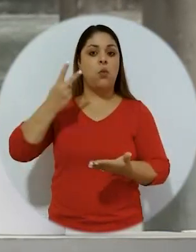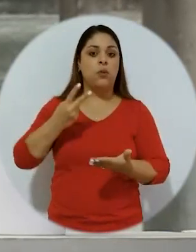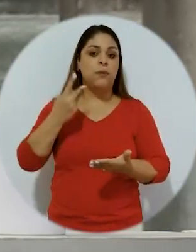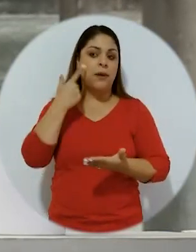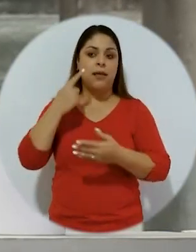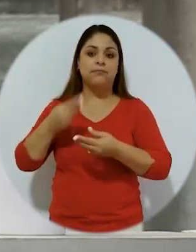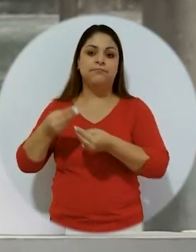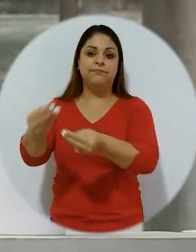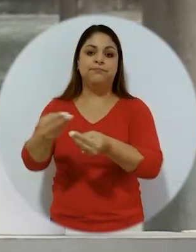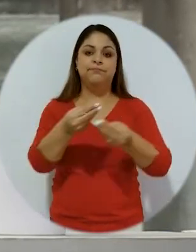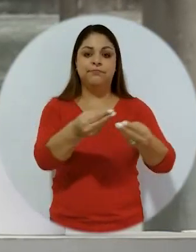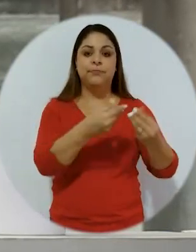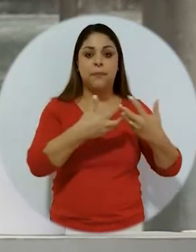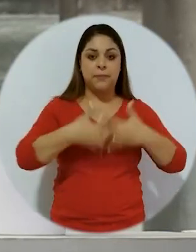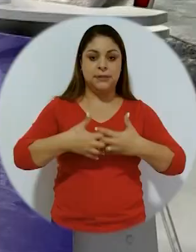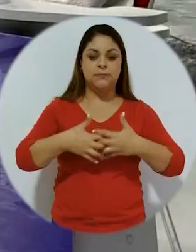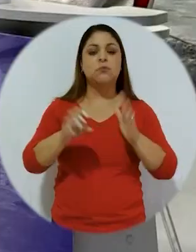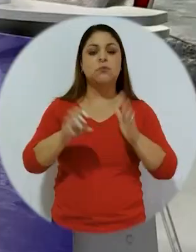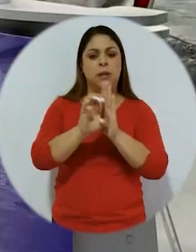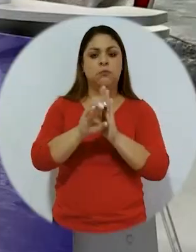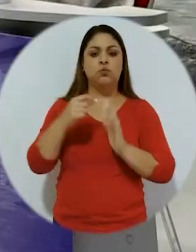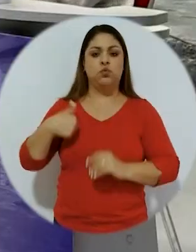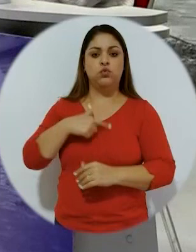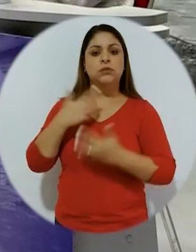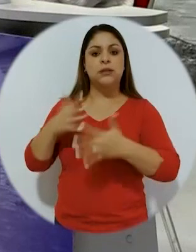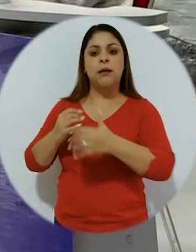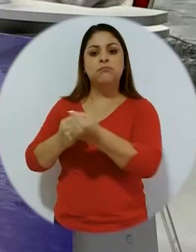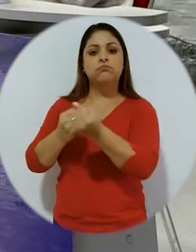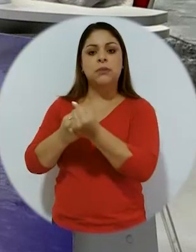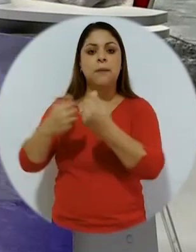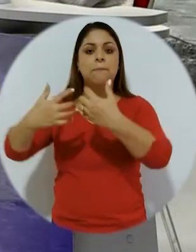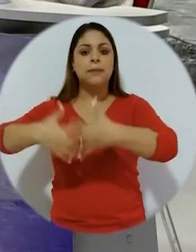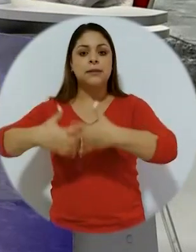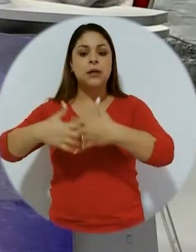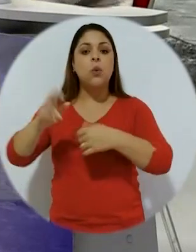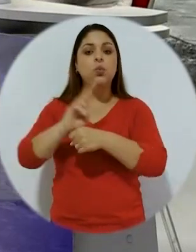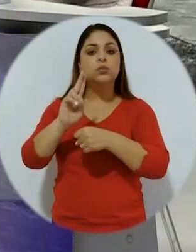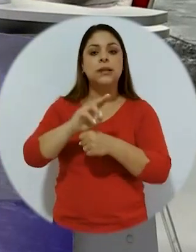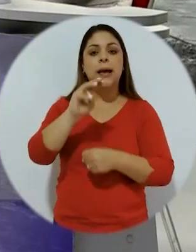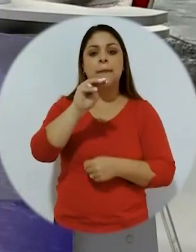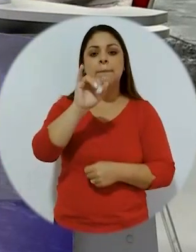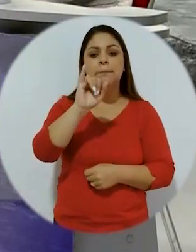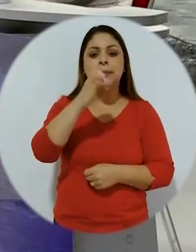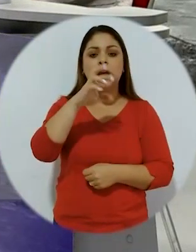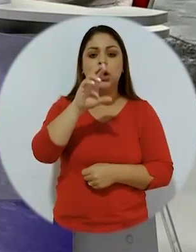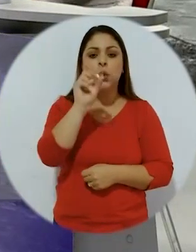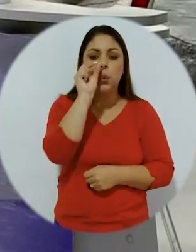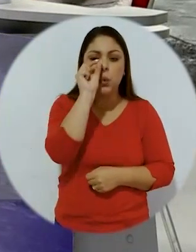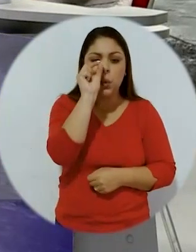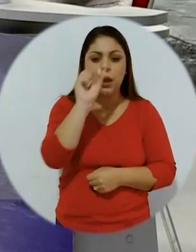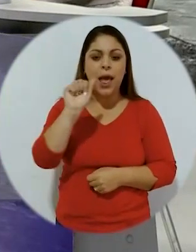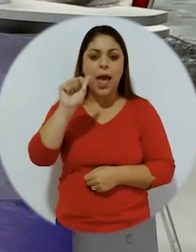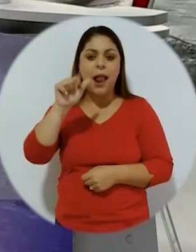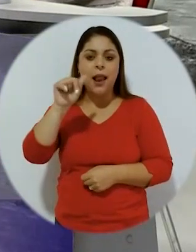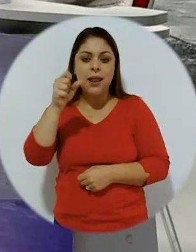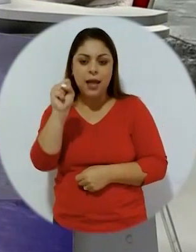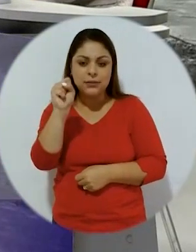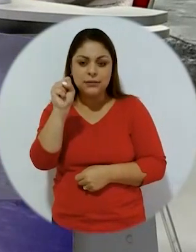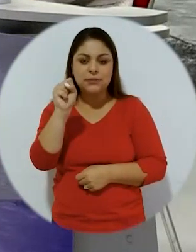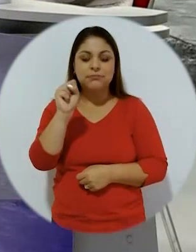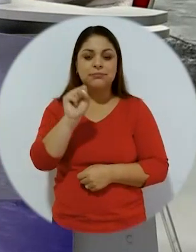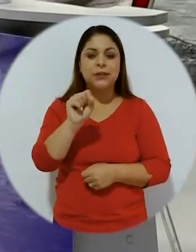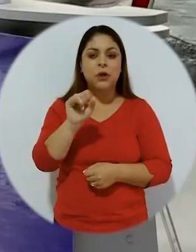hemos apoyado a empresas que están utilizando las microalgas, que son estos microorganismos como verdecitos que